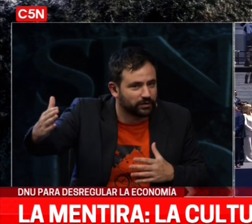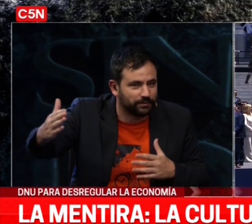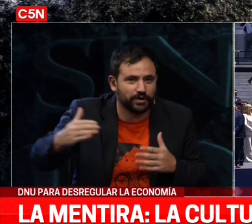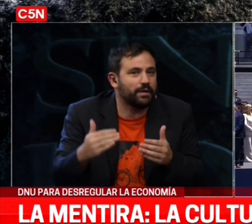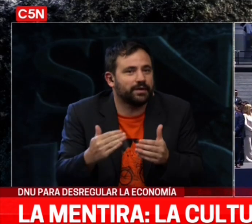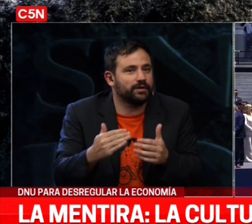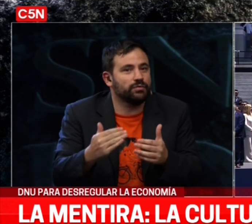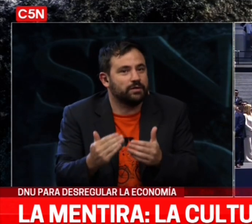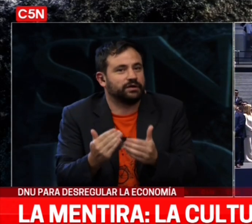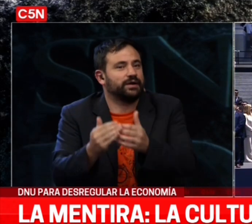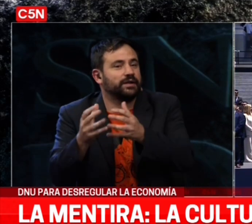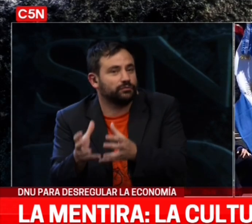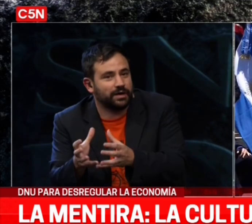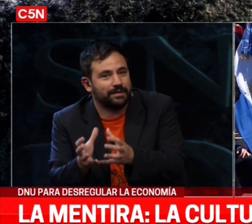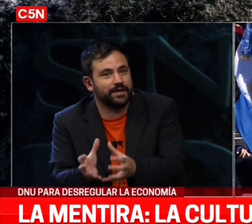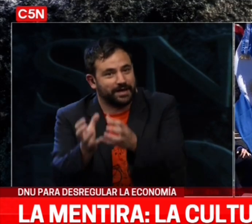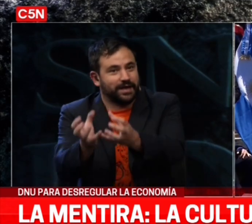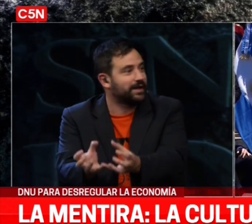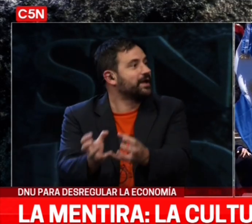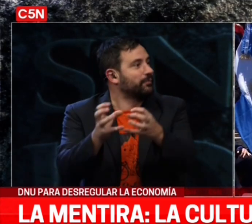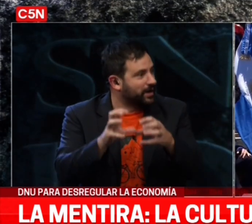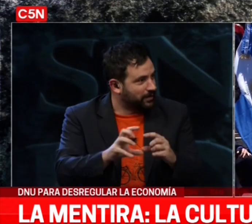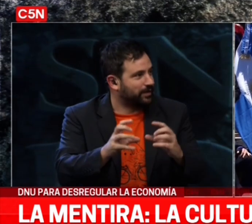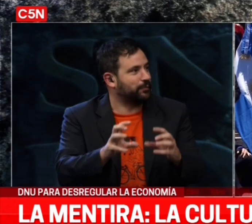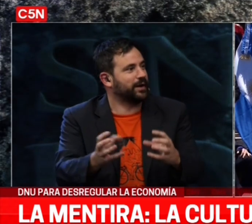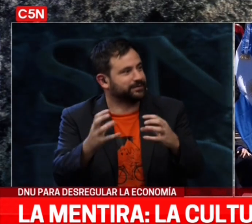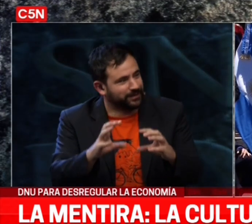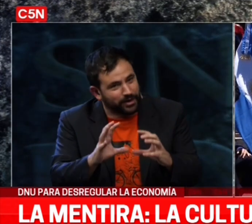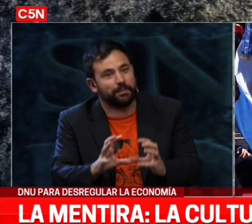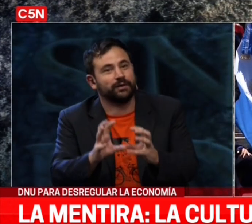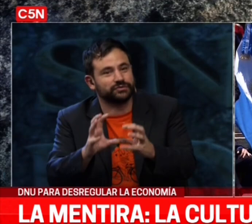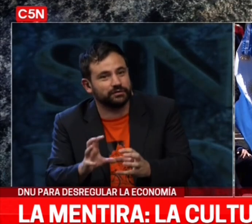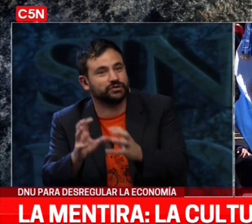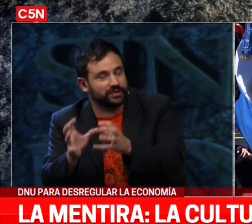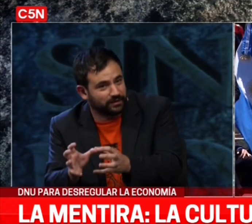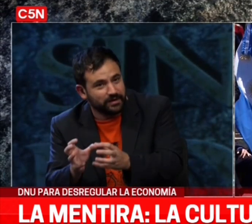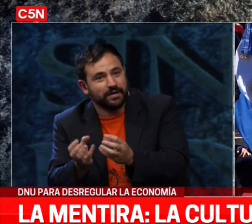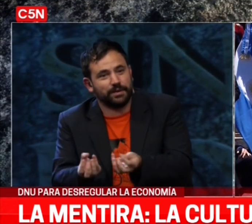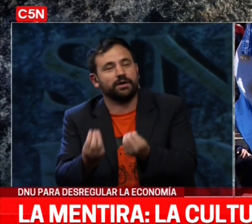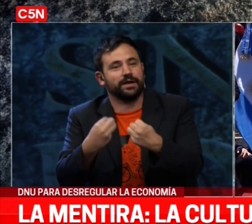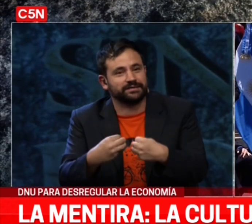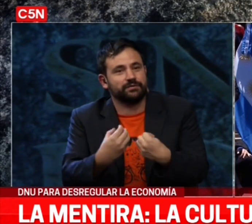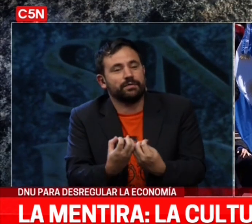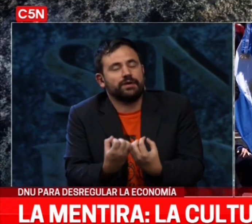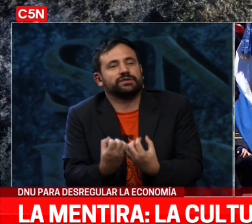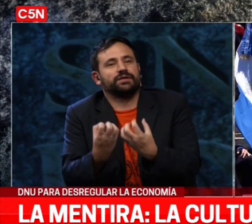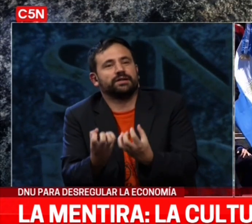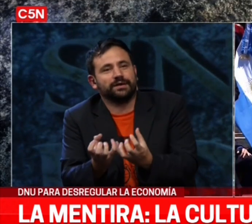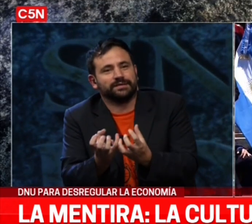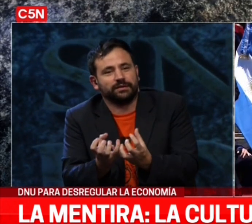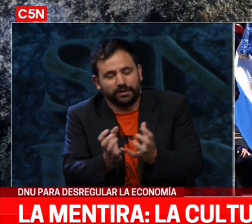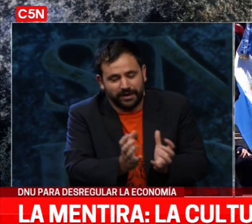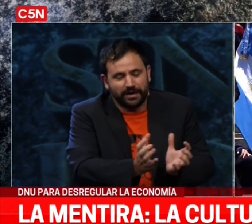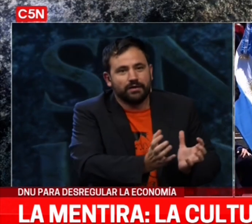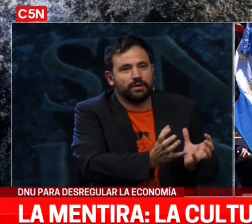del túnel pero no va a haber ninguna luz al final del tú en la Med bueno para un sector Sí pero lo que quería decir dar una luz al final